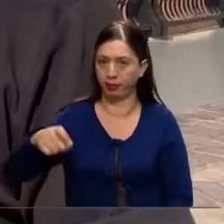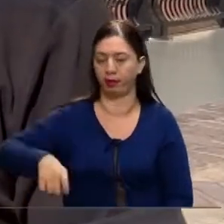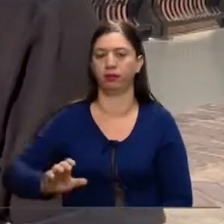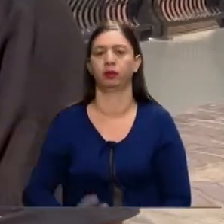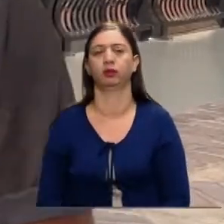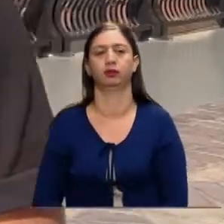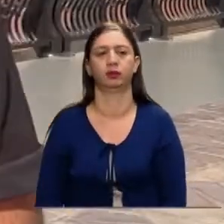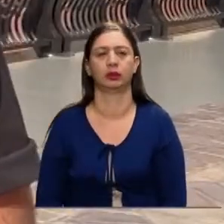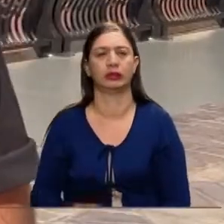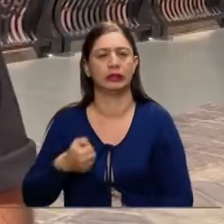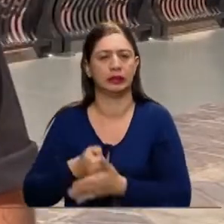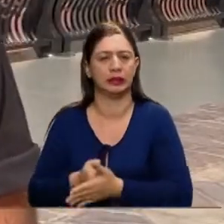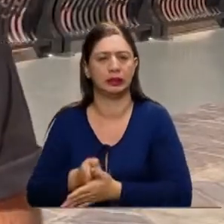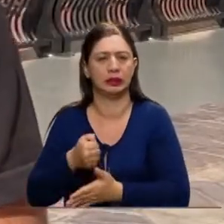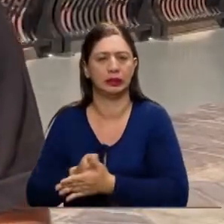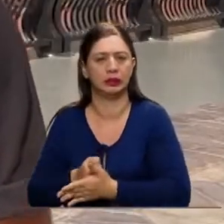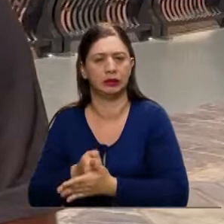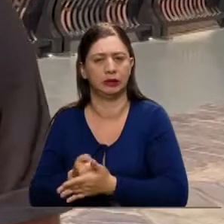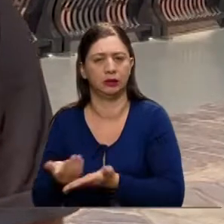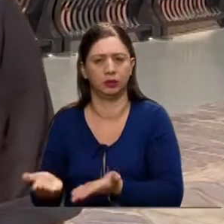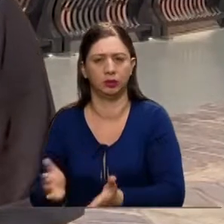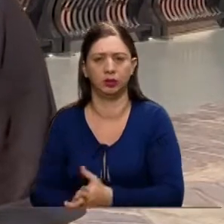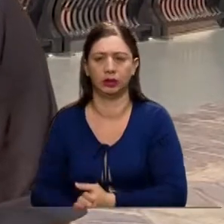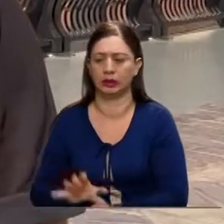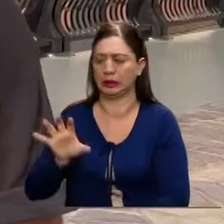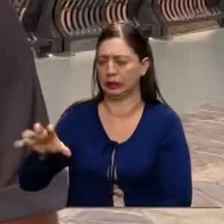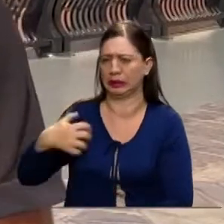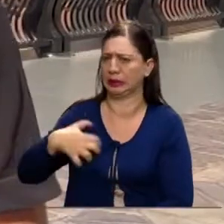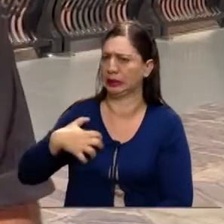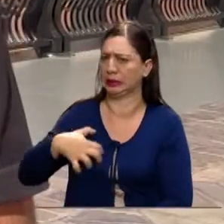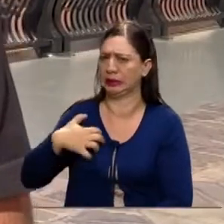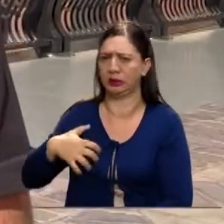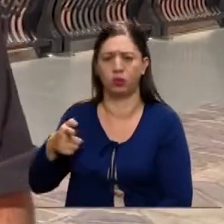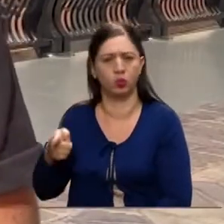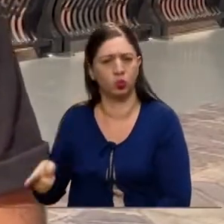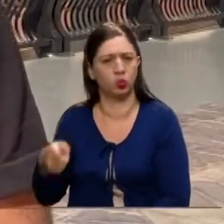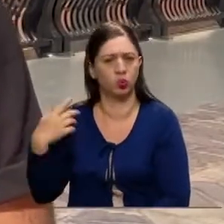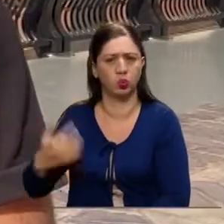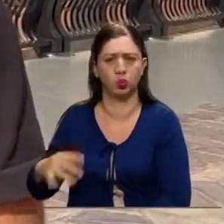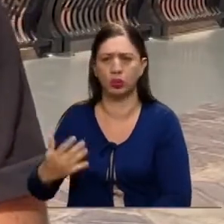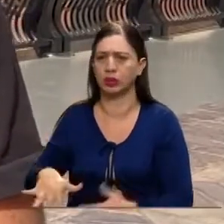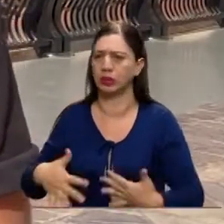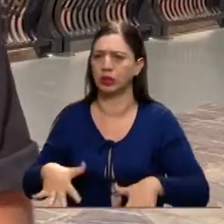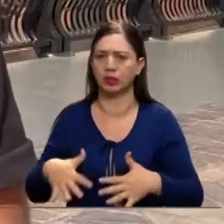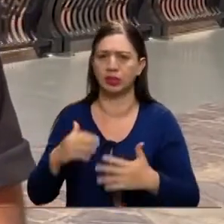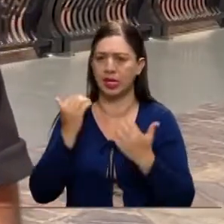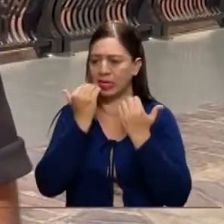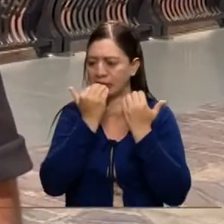Sentía mucha presión, el país sentía mucho nerviosismo,